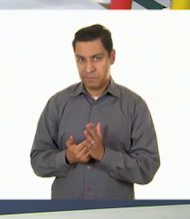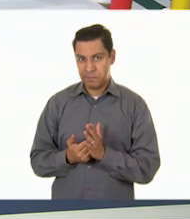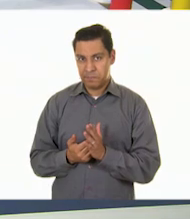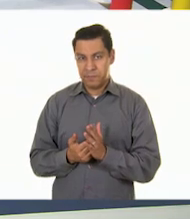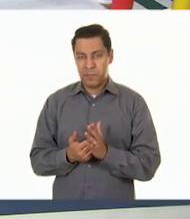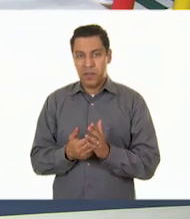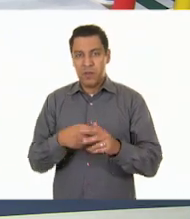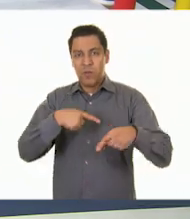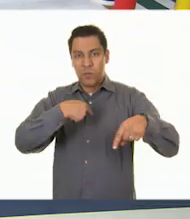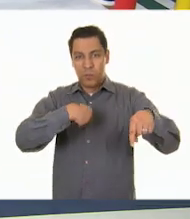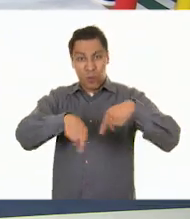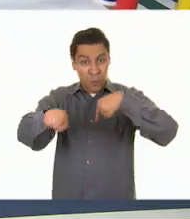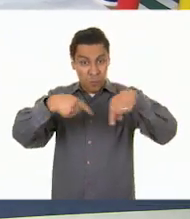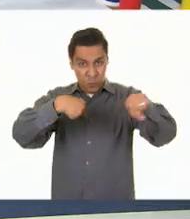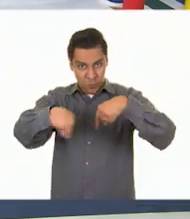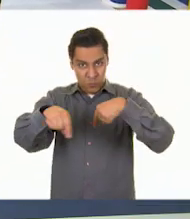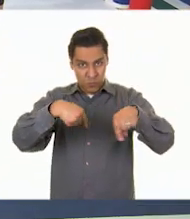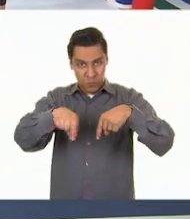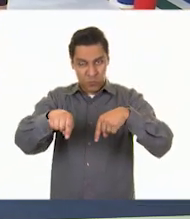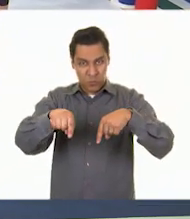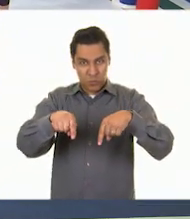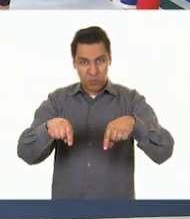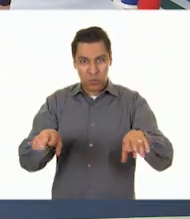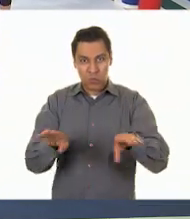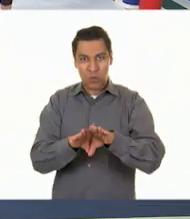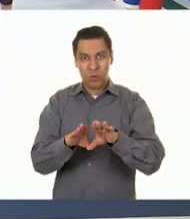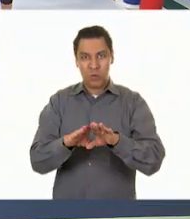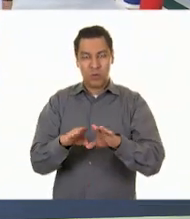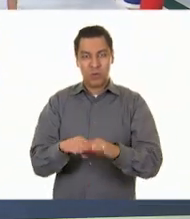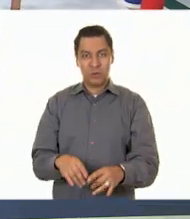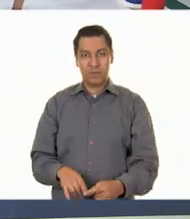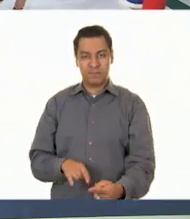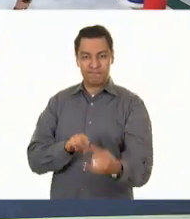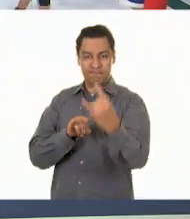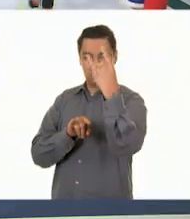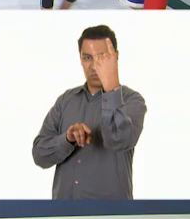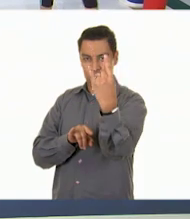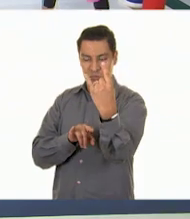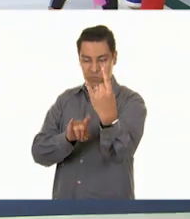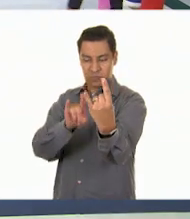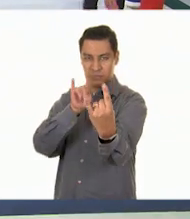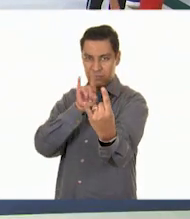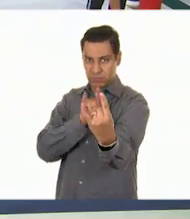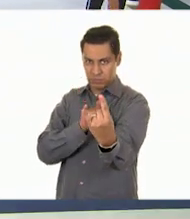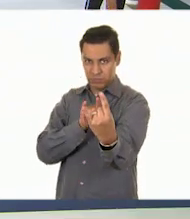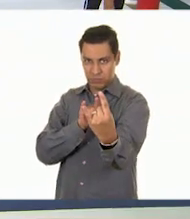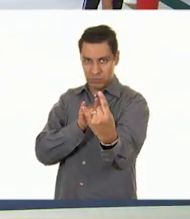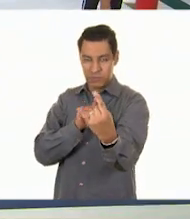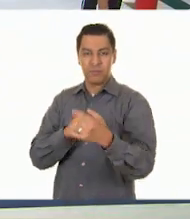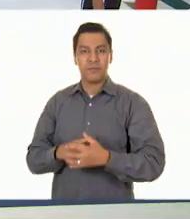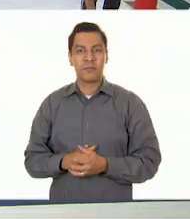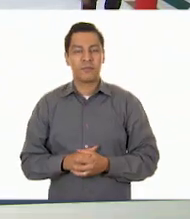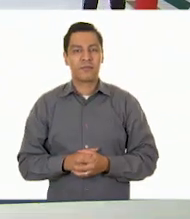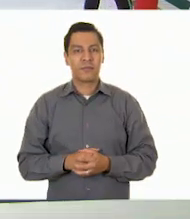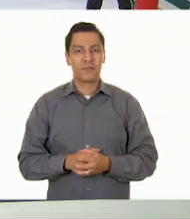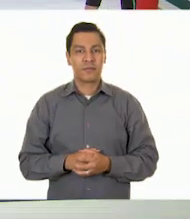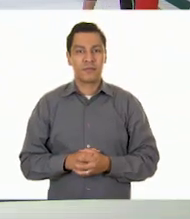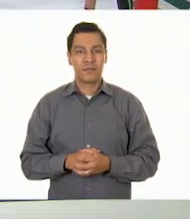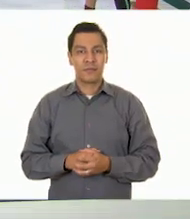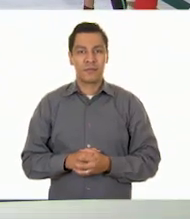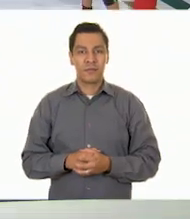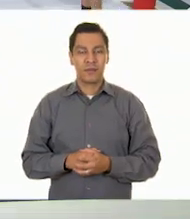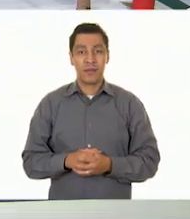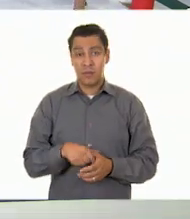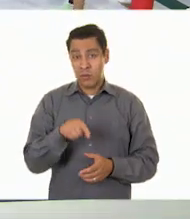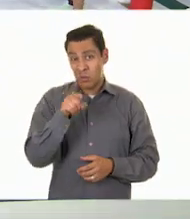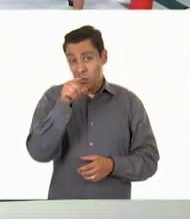futbolista primero vamos a marcar una portería cuando hacéis esto les pongo aquí